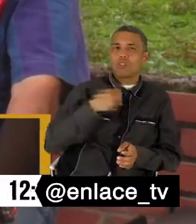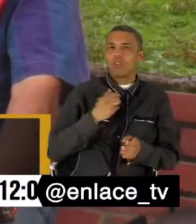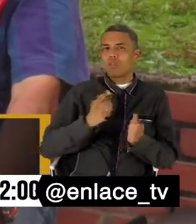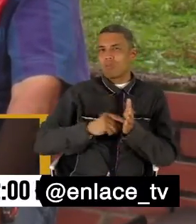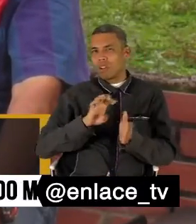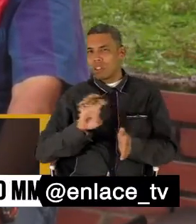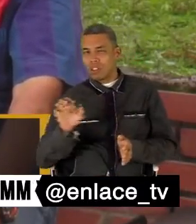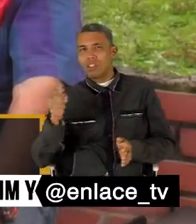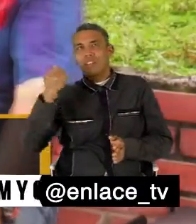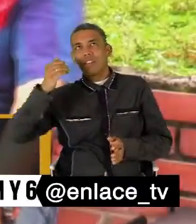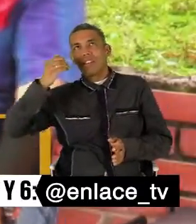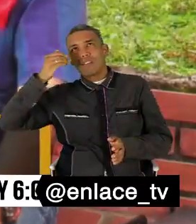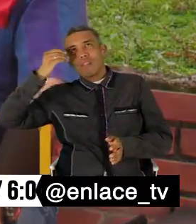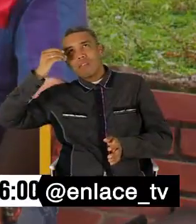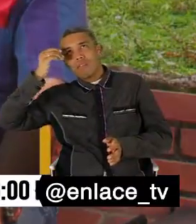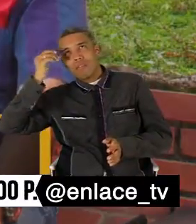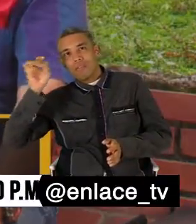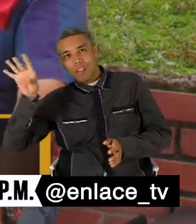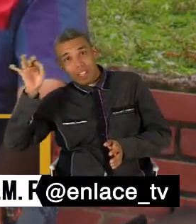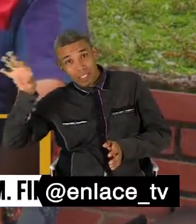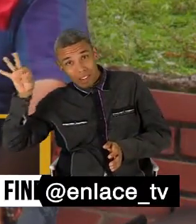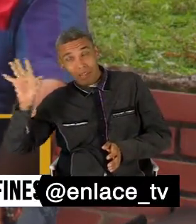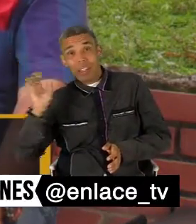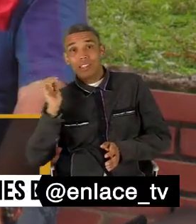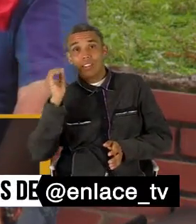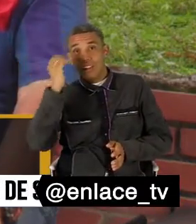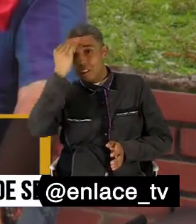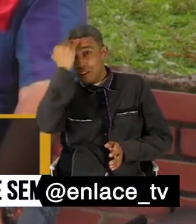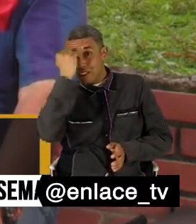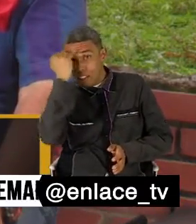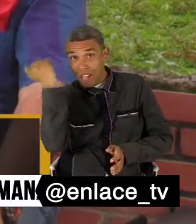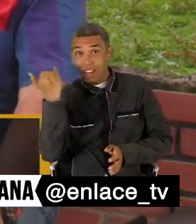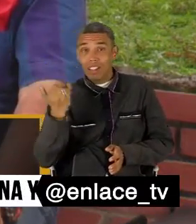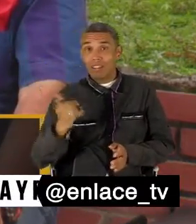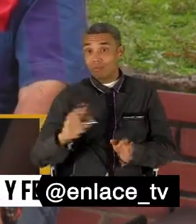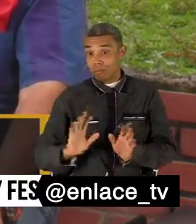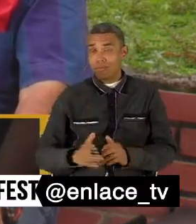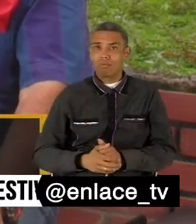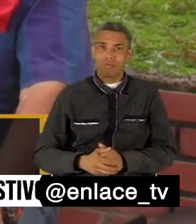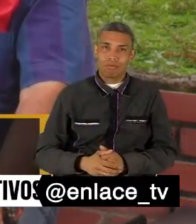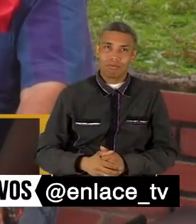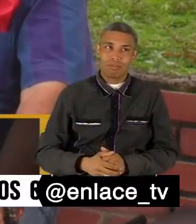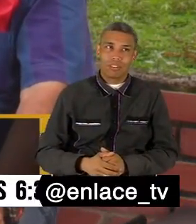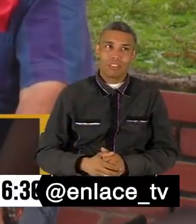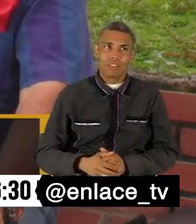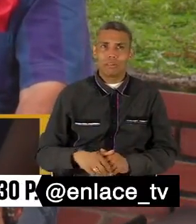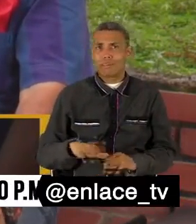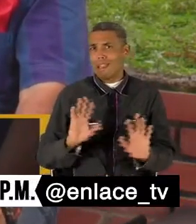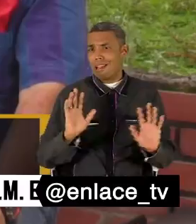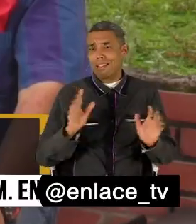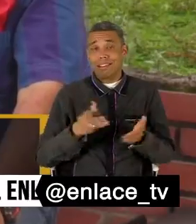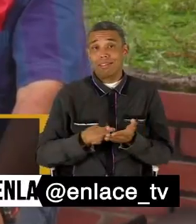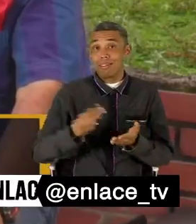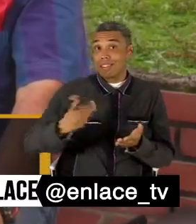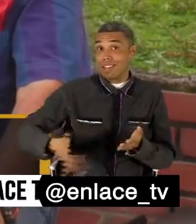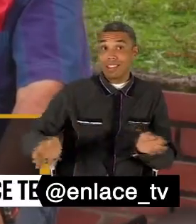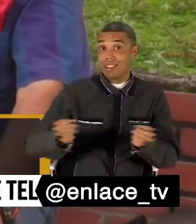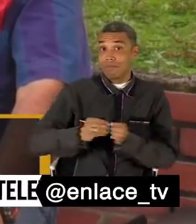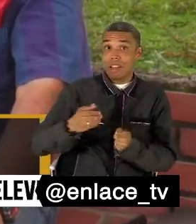y Francia, 5 mundiales. Claro, claro, ya se formó la cosa muy cara y entonces no se pudo ir por